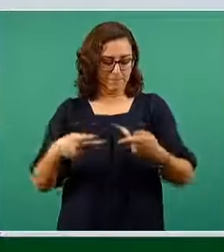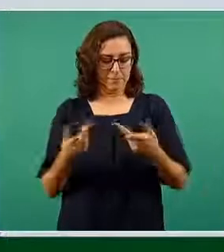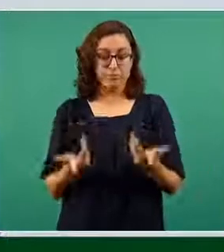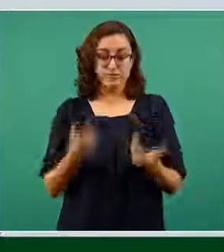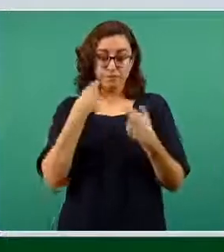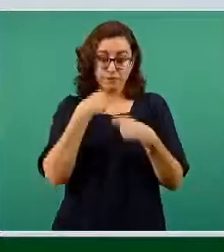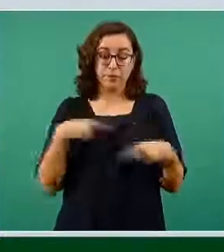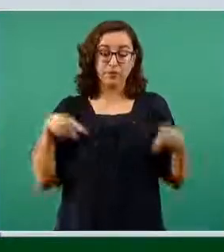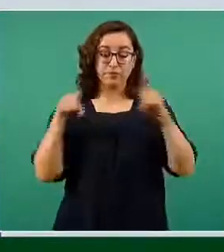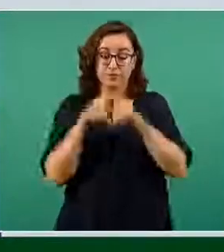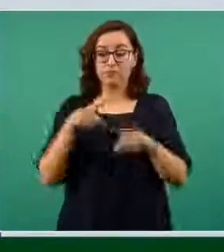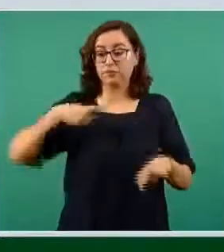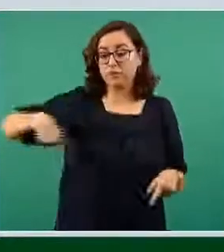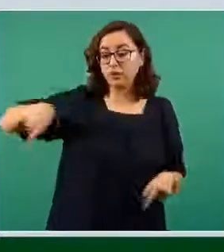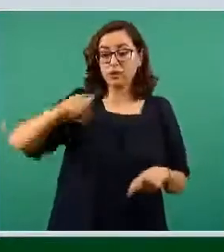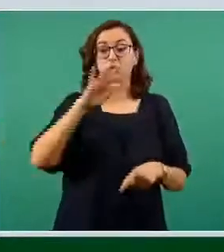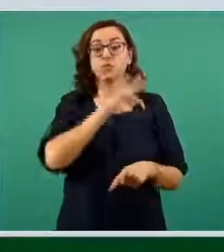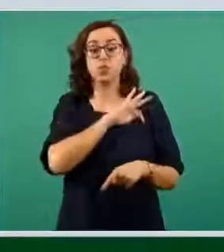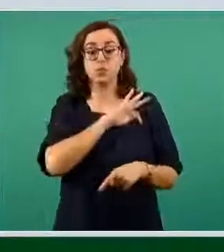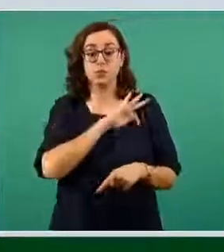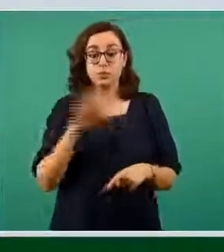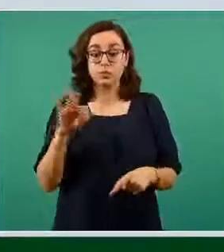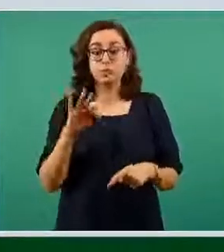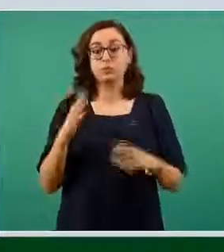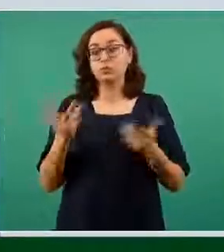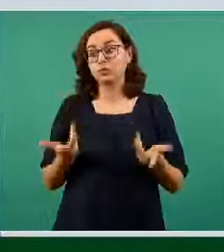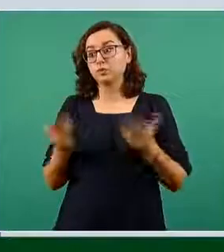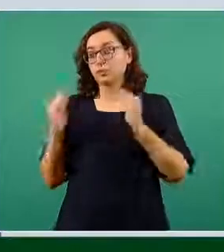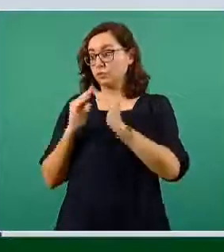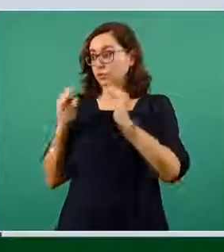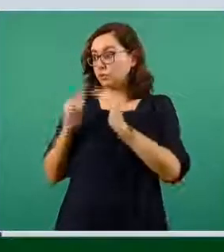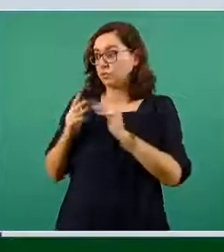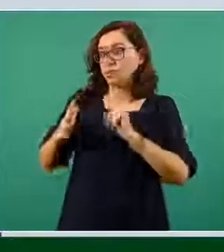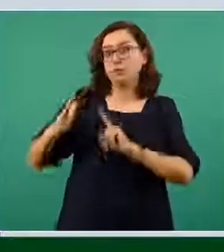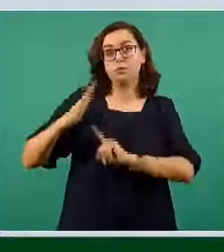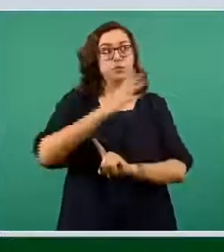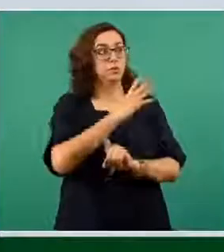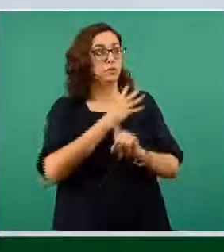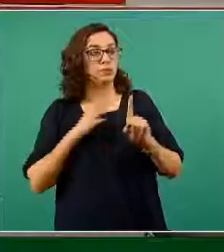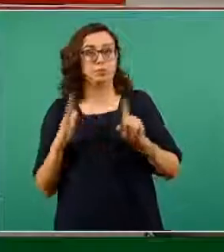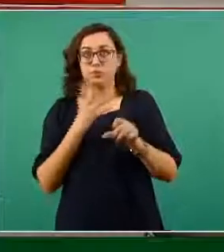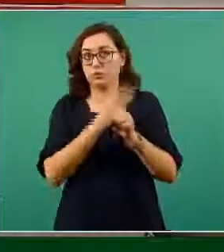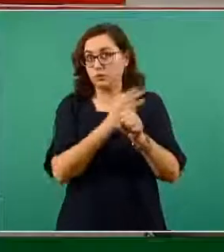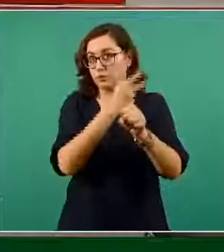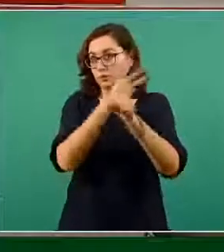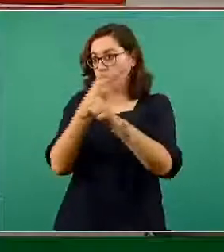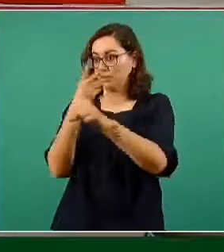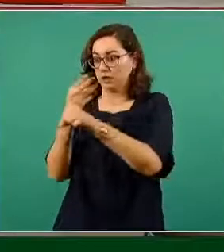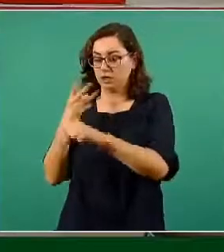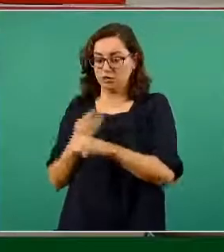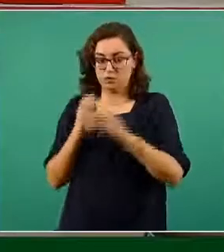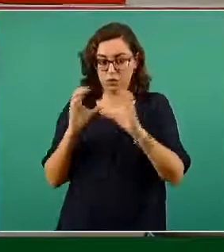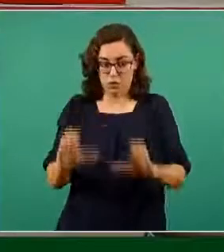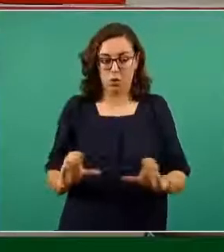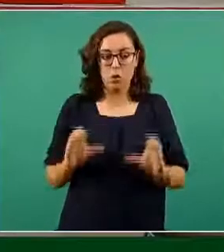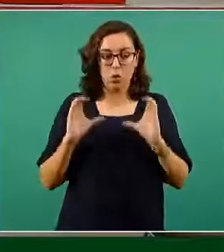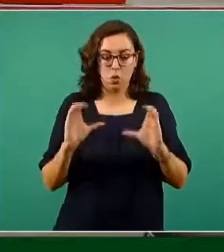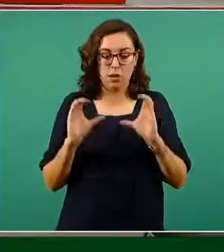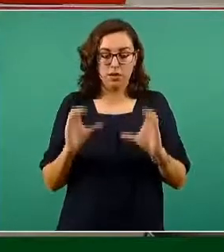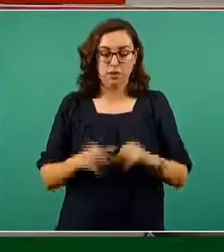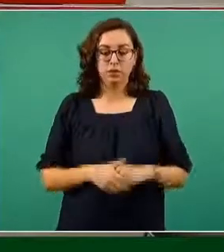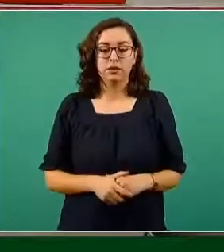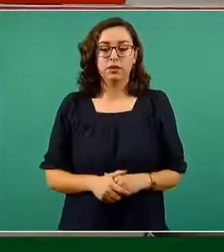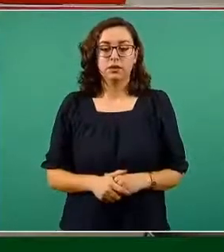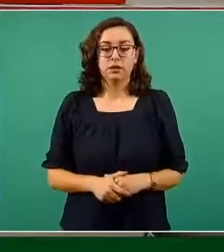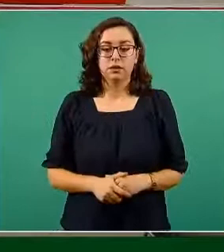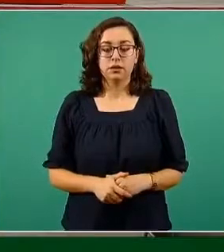las posibilidades que la infraestructura de la casa o la capacidad obviamente de implementación lo permita.